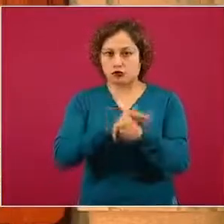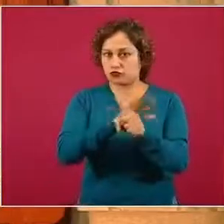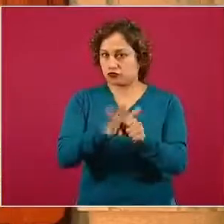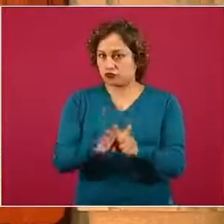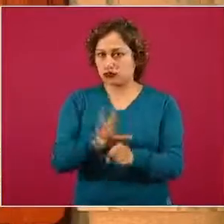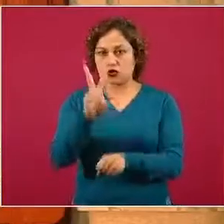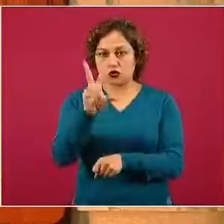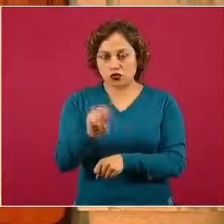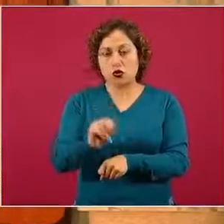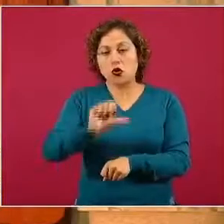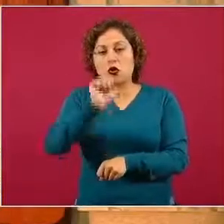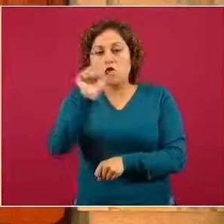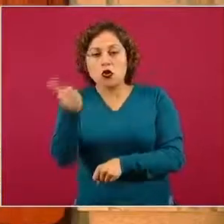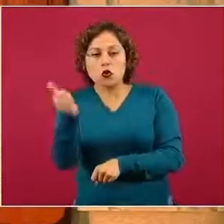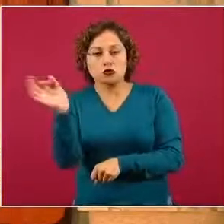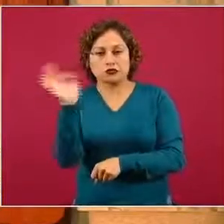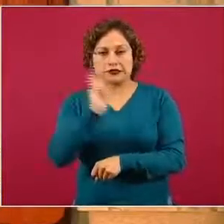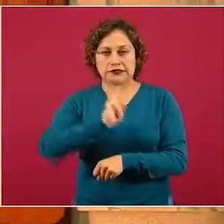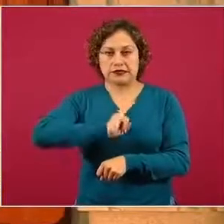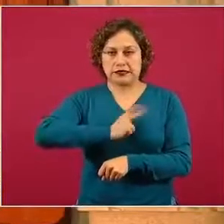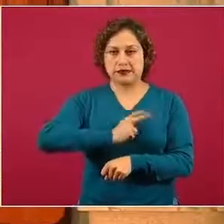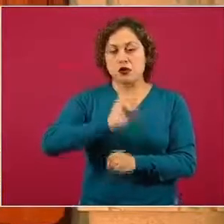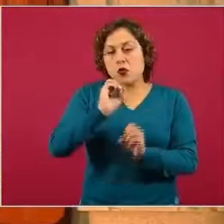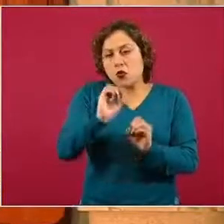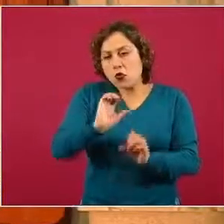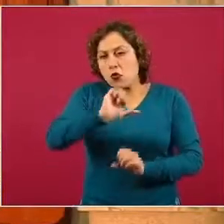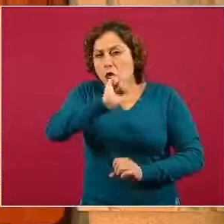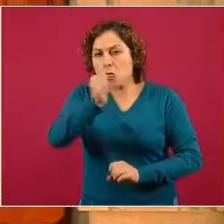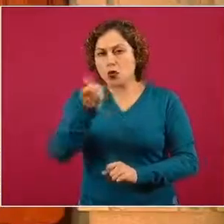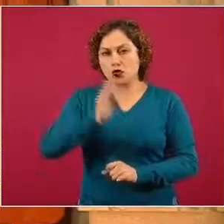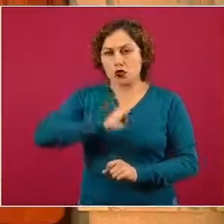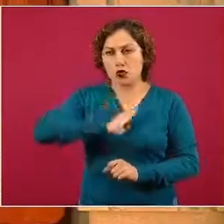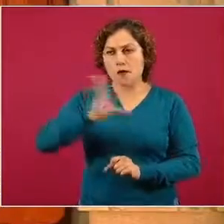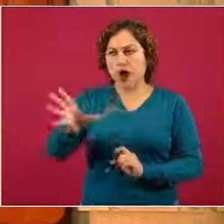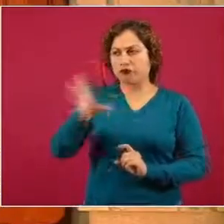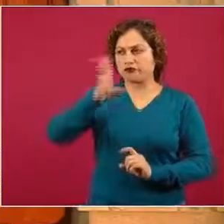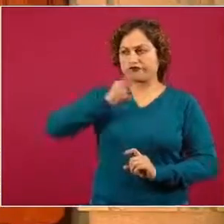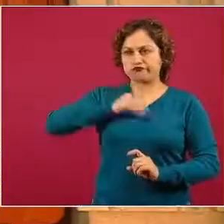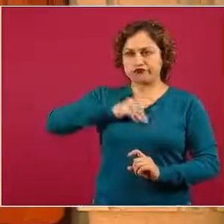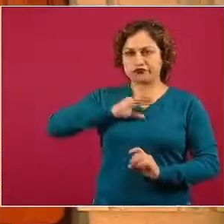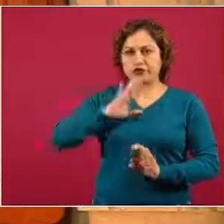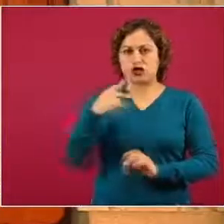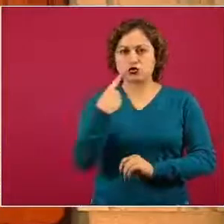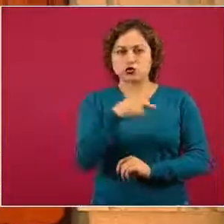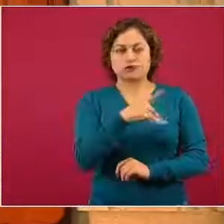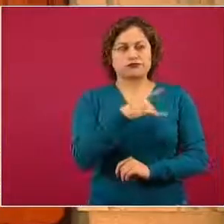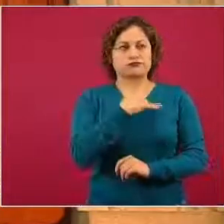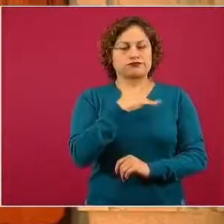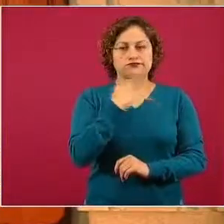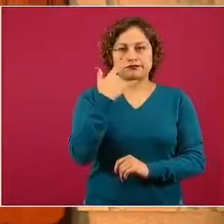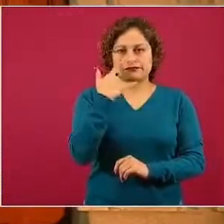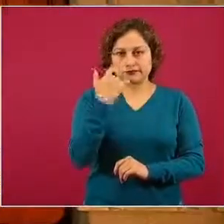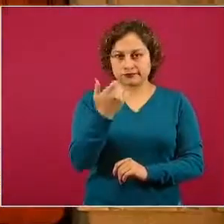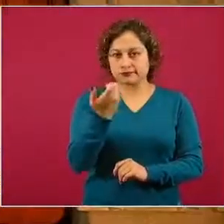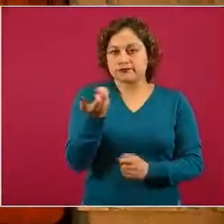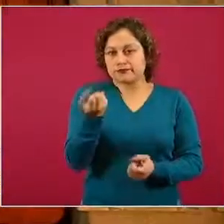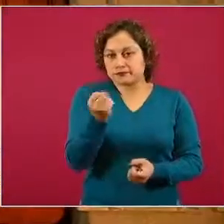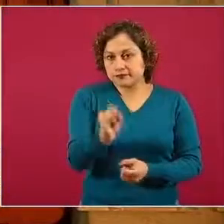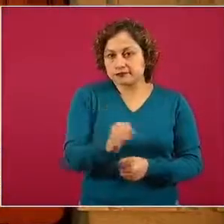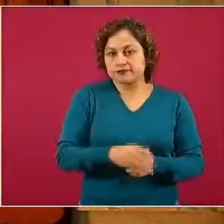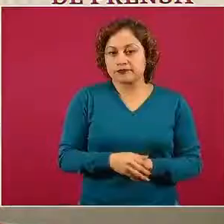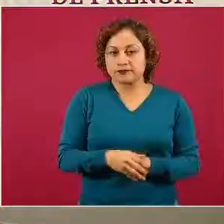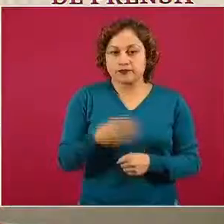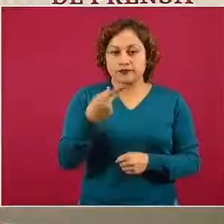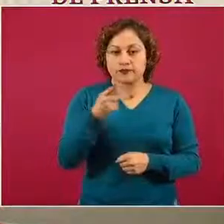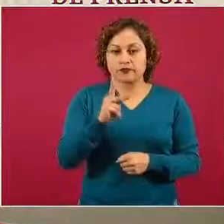todavía una menor proporción, algunas bacterias o algún otro microorganismo que le produjo esta infección. Pero en